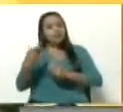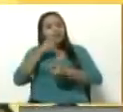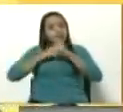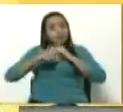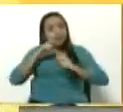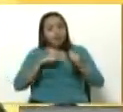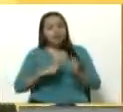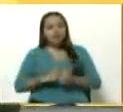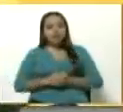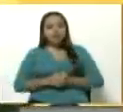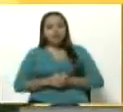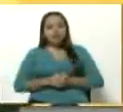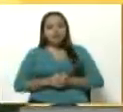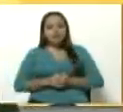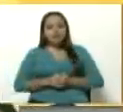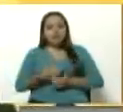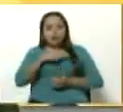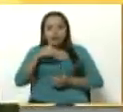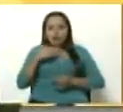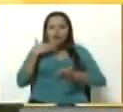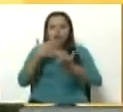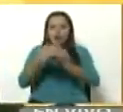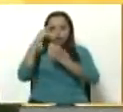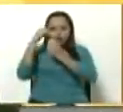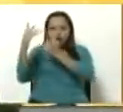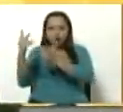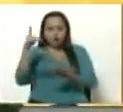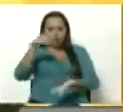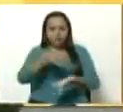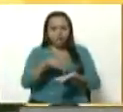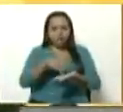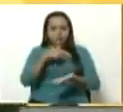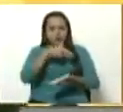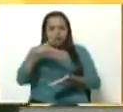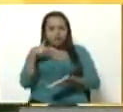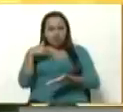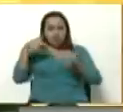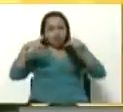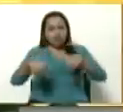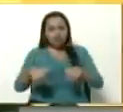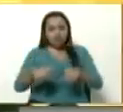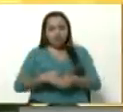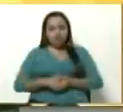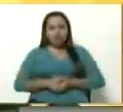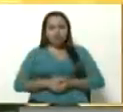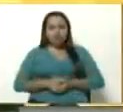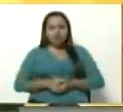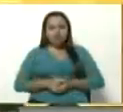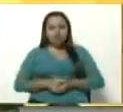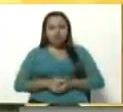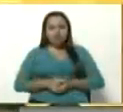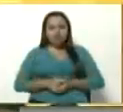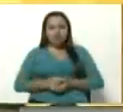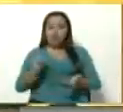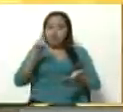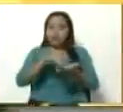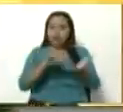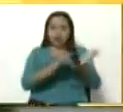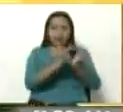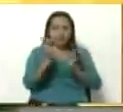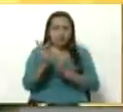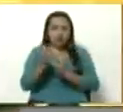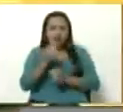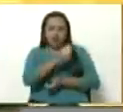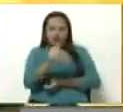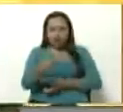dificultades, con él le agradecemos hoy la presencia nuestra de nuestro Señor Jesucristo en cada uno de